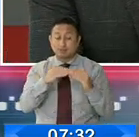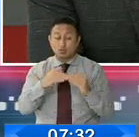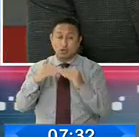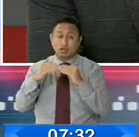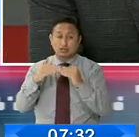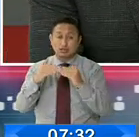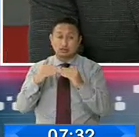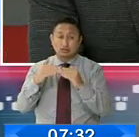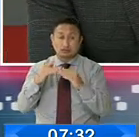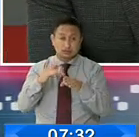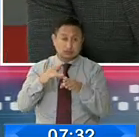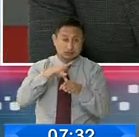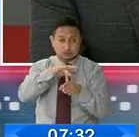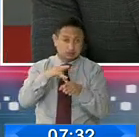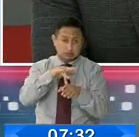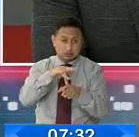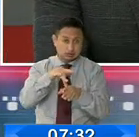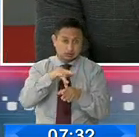país?